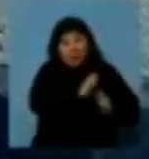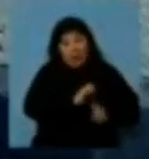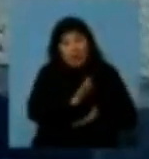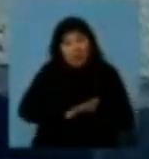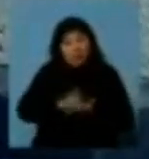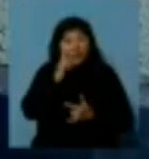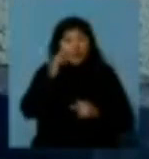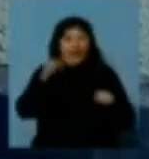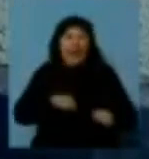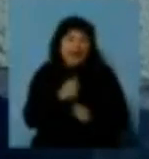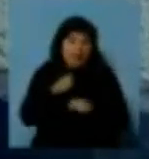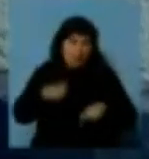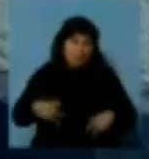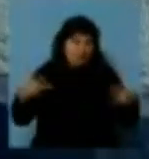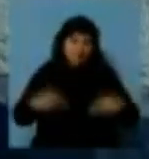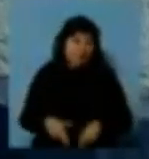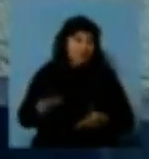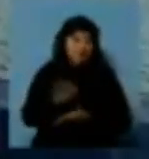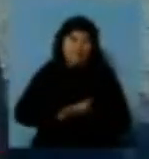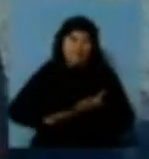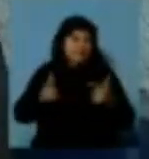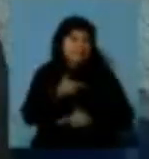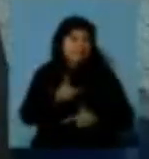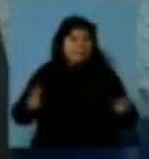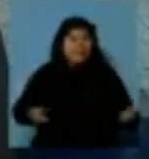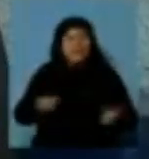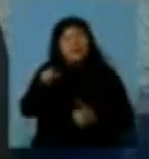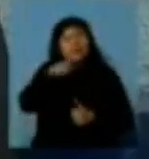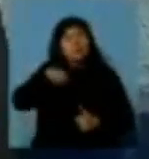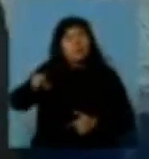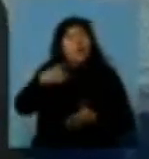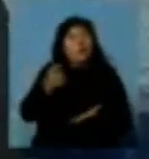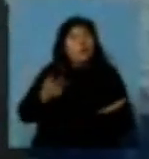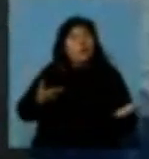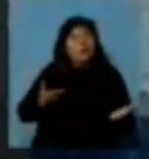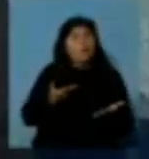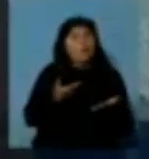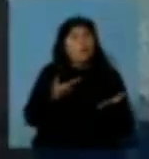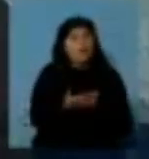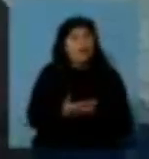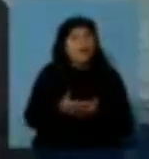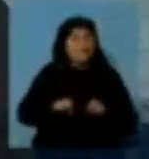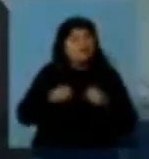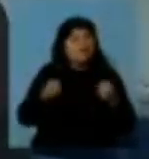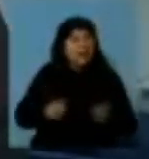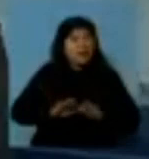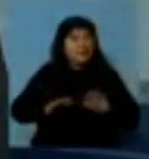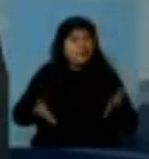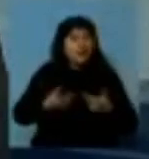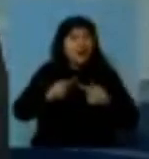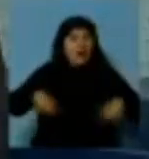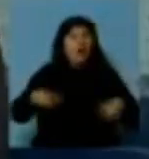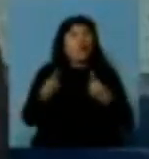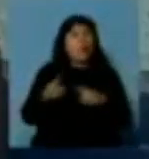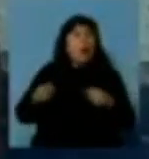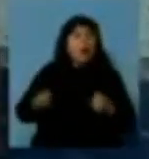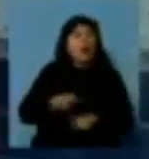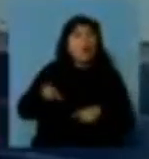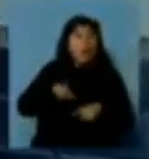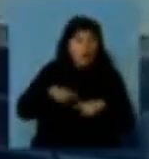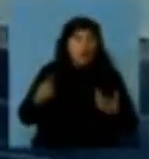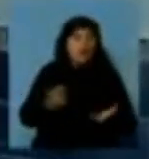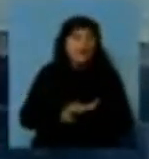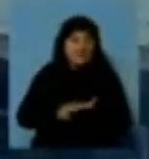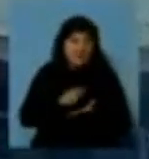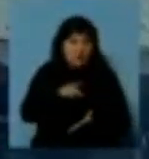esto. Y con respecto entonces a tomar alguna medida, ¿cuándo ustedes piensan que podrían tomar ya alguna resolución en torno a esto? Si